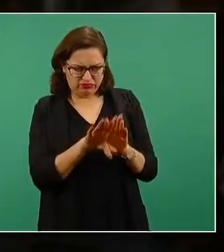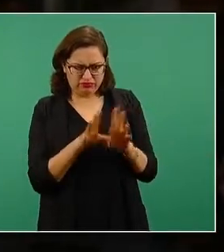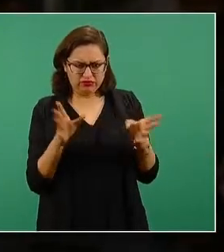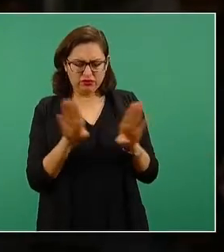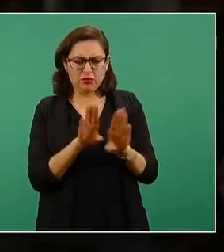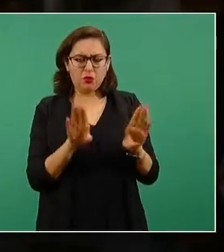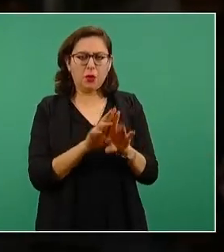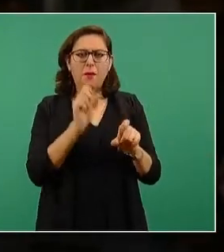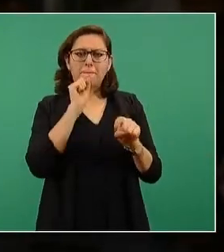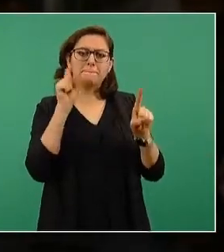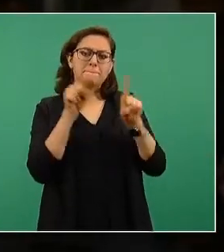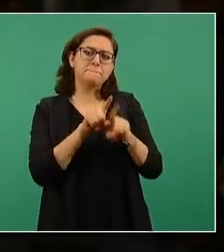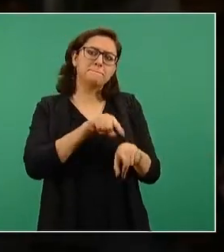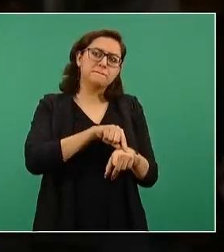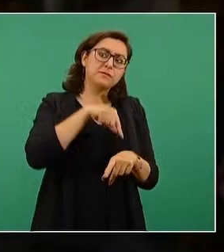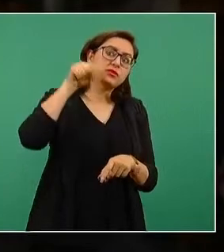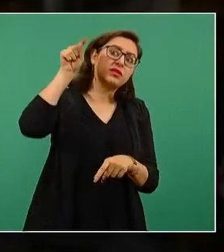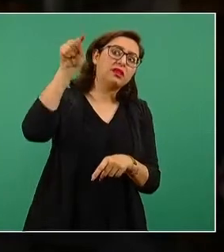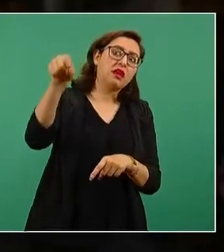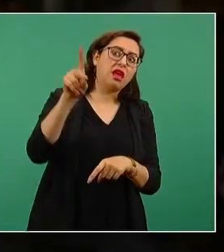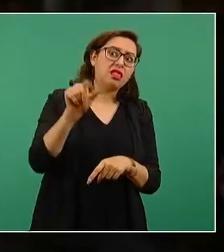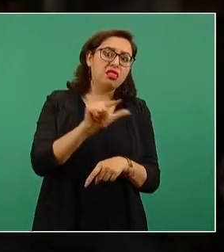consulado de Dallas hubo unas